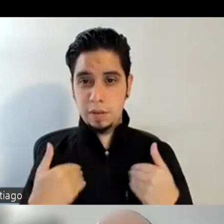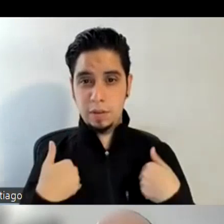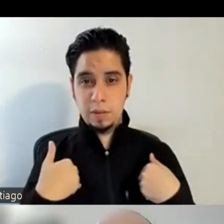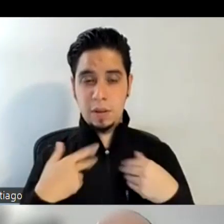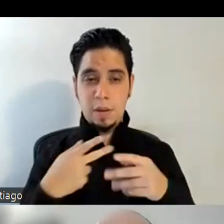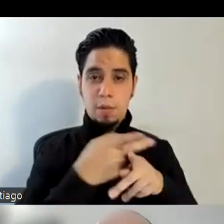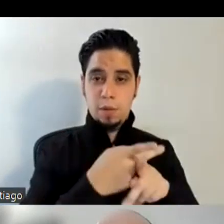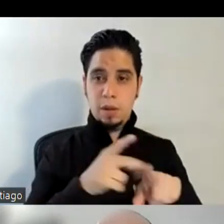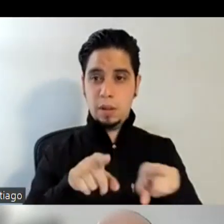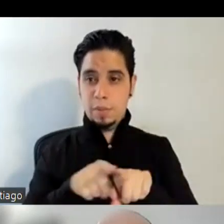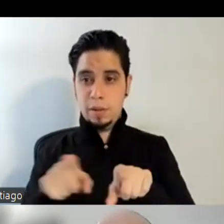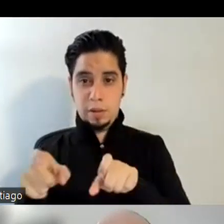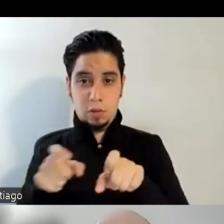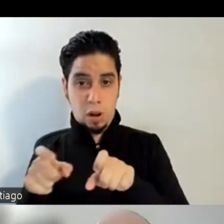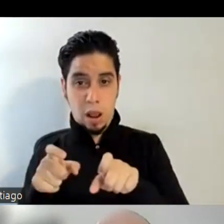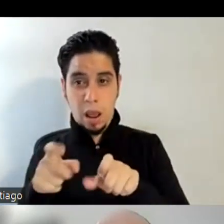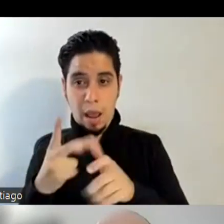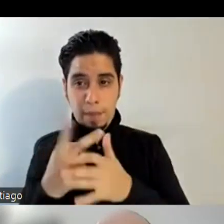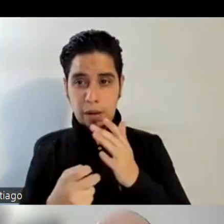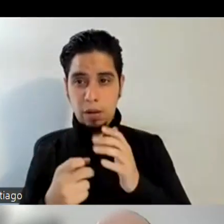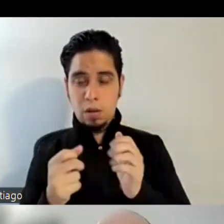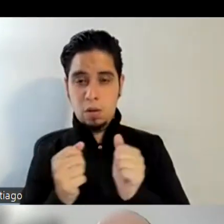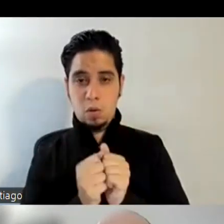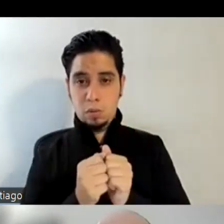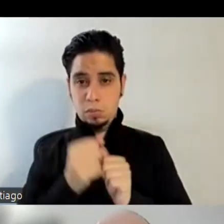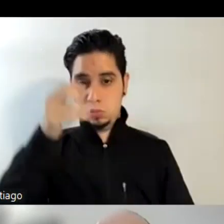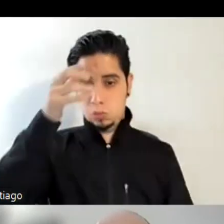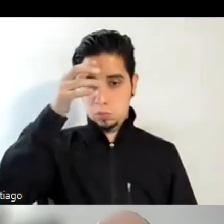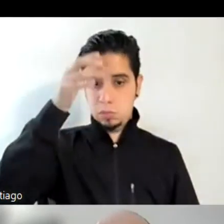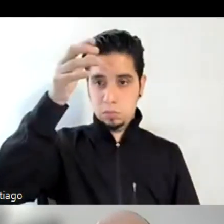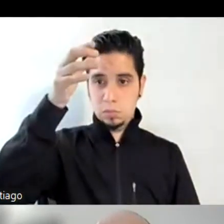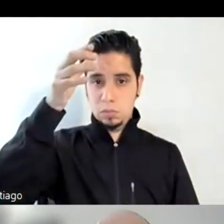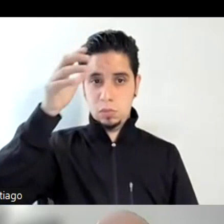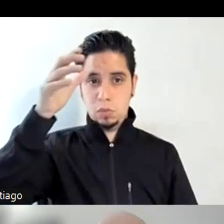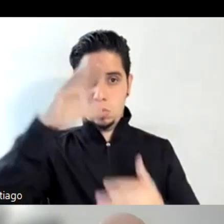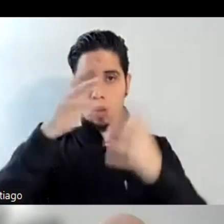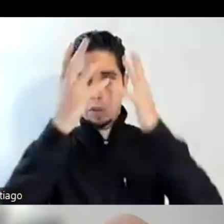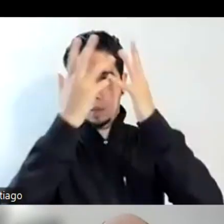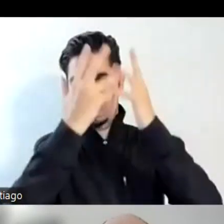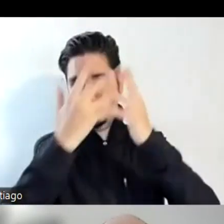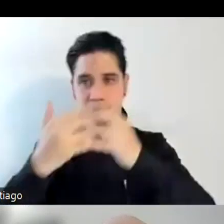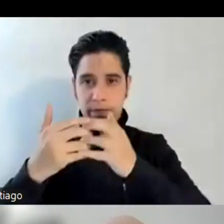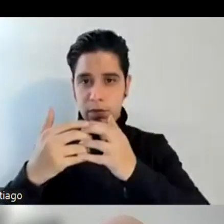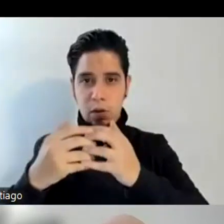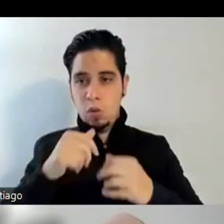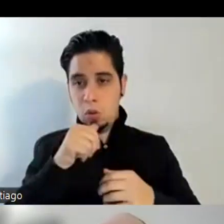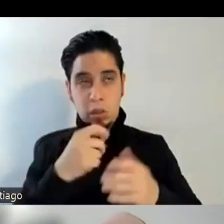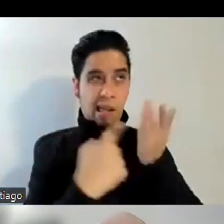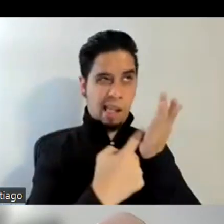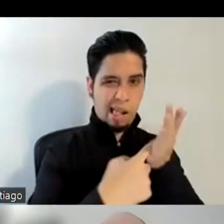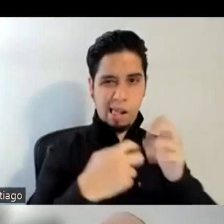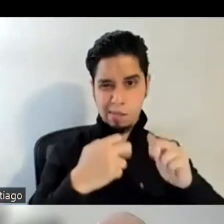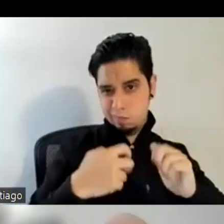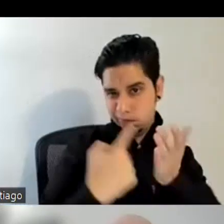productora y directoras es que a nivel conceptual está unificado todo. Sí. O sea, tú no tienes que pelear nada, tú no tienes